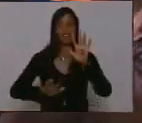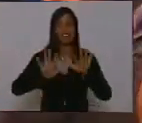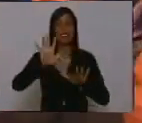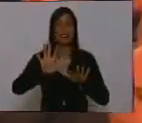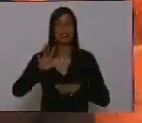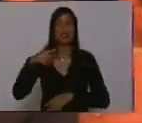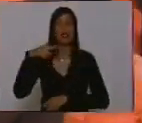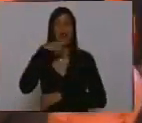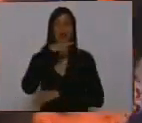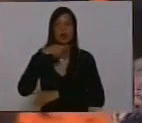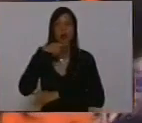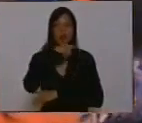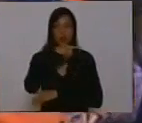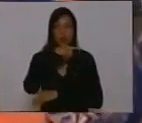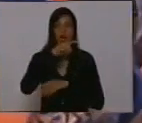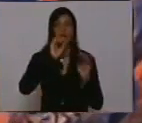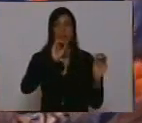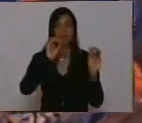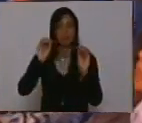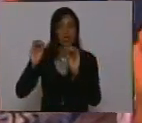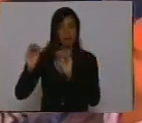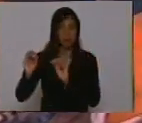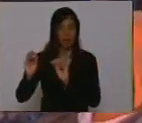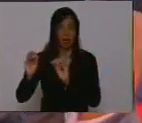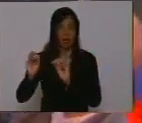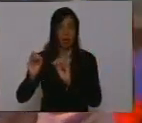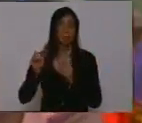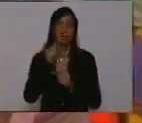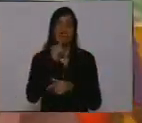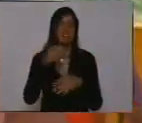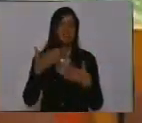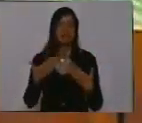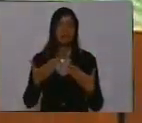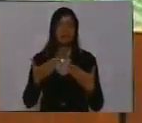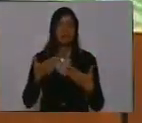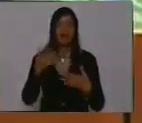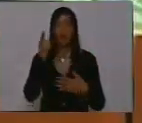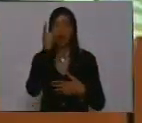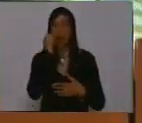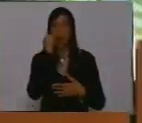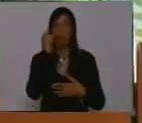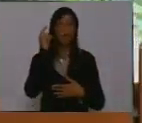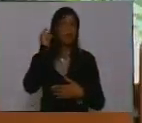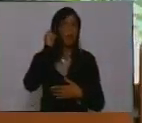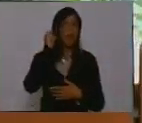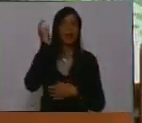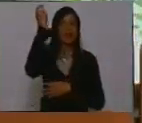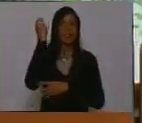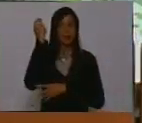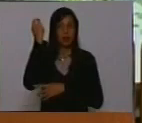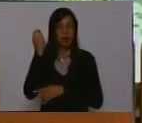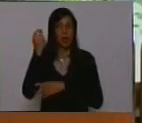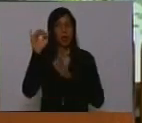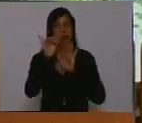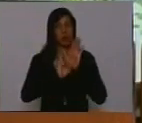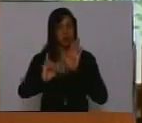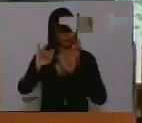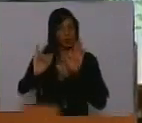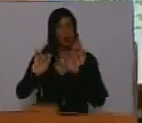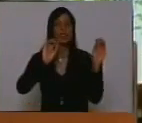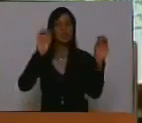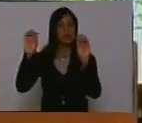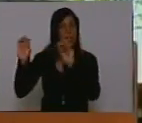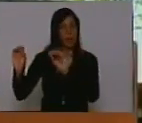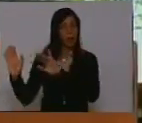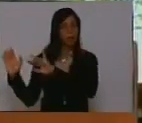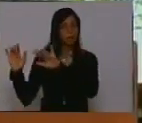octubre es convocado por estos hombres y mujeres de la Asamblea Nacional Constituyente. Y así